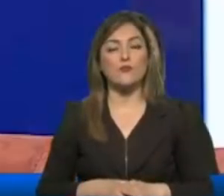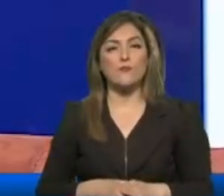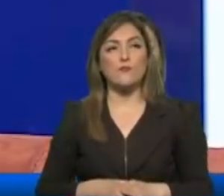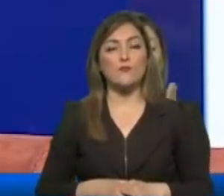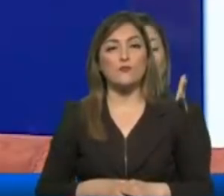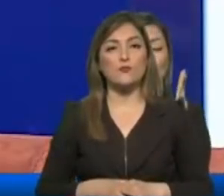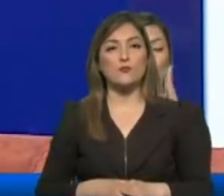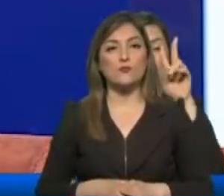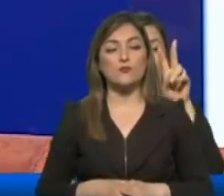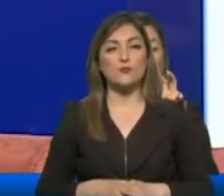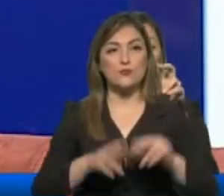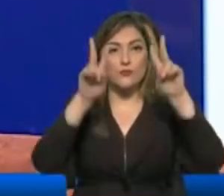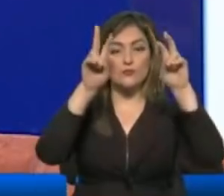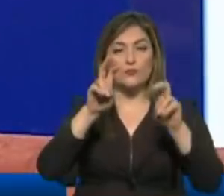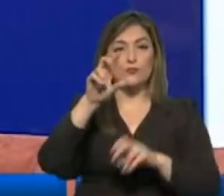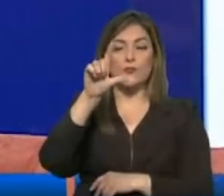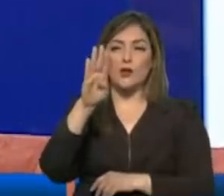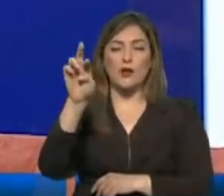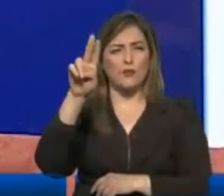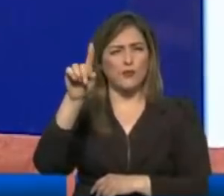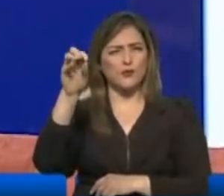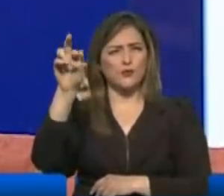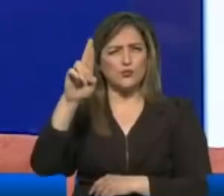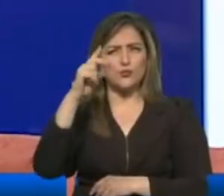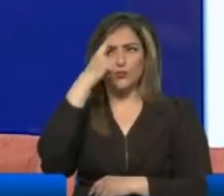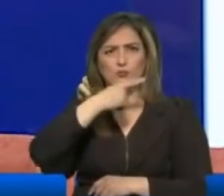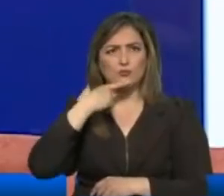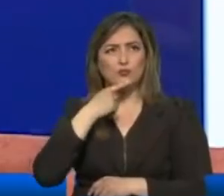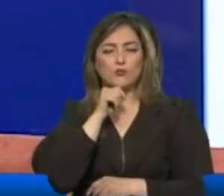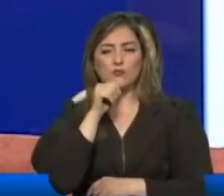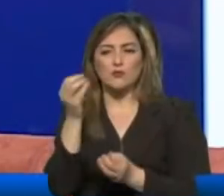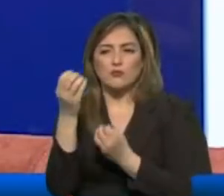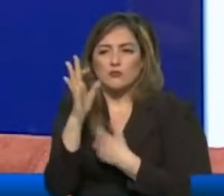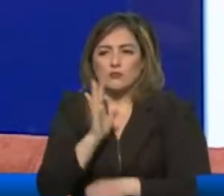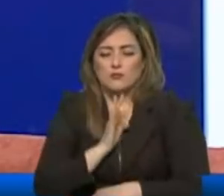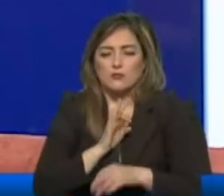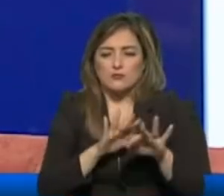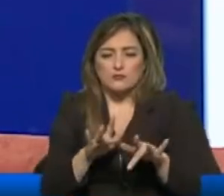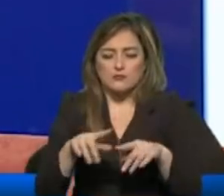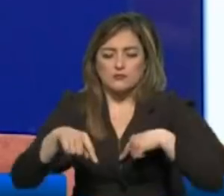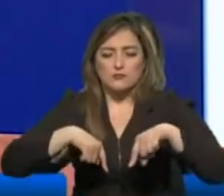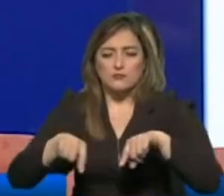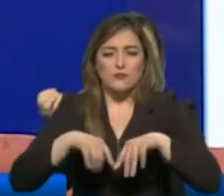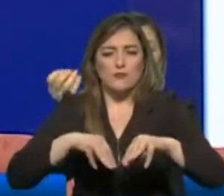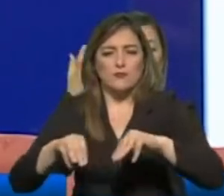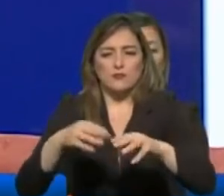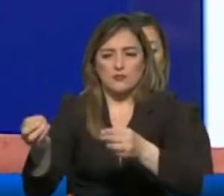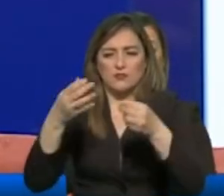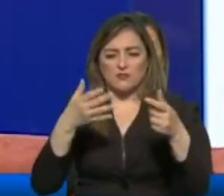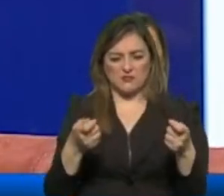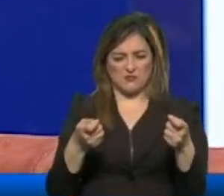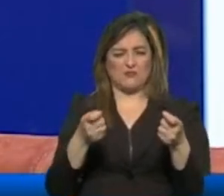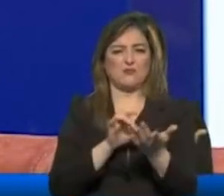orden del día, un tema de Labrador Carapungo, que tengo que recibir los informes técnicos de la Secretaría de Movilidad. Desproporcionado